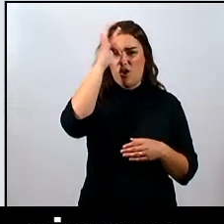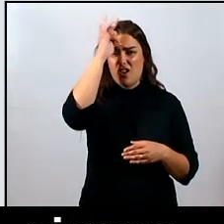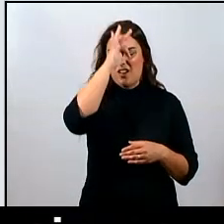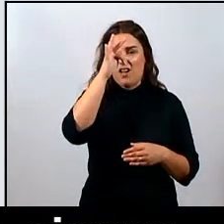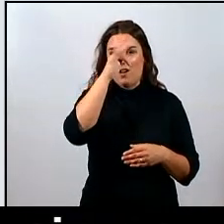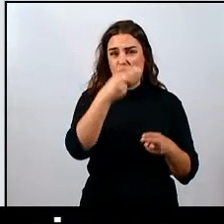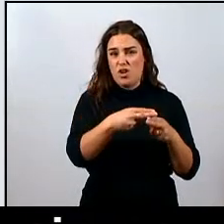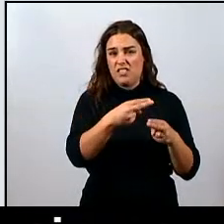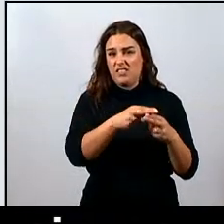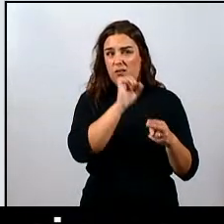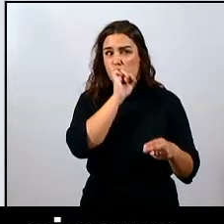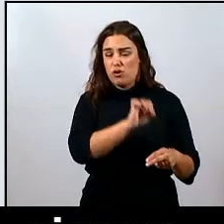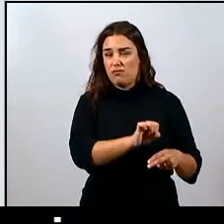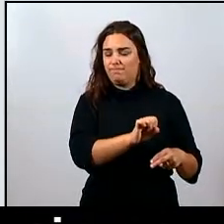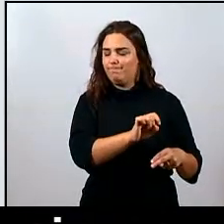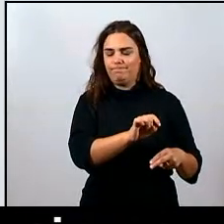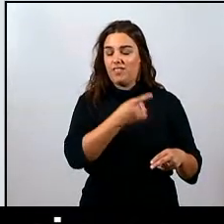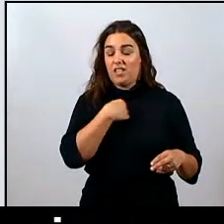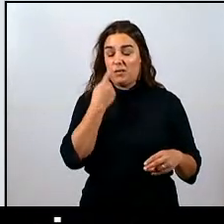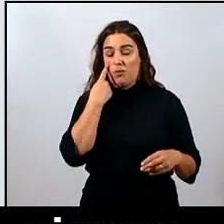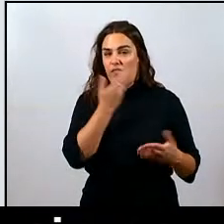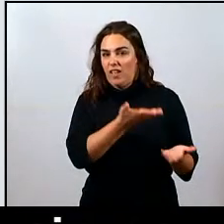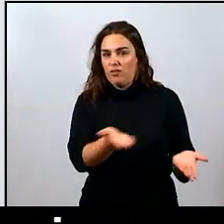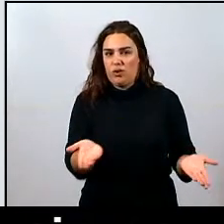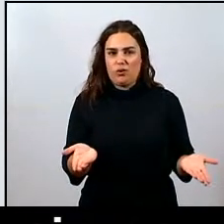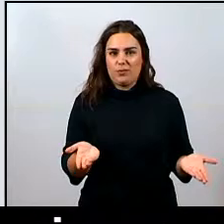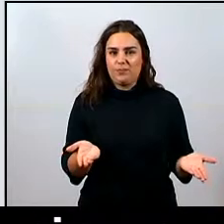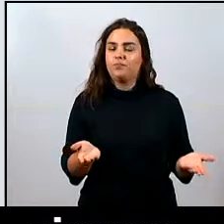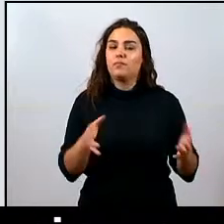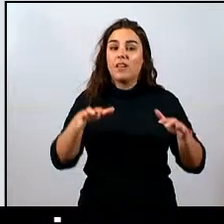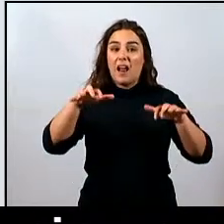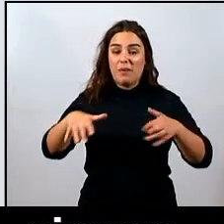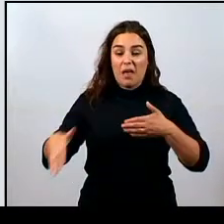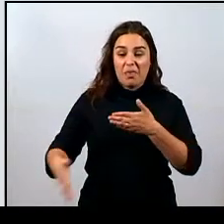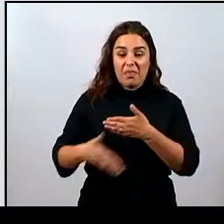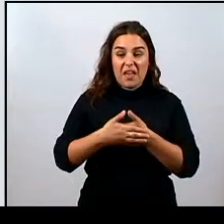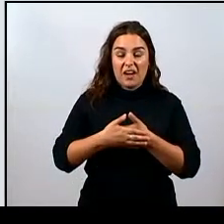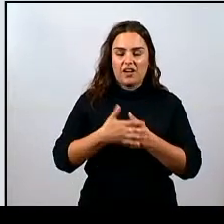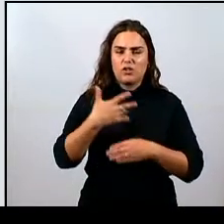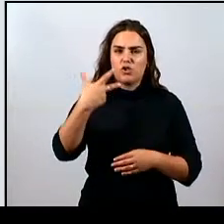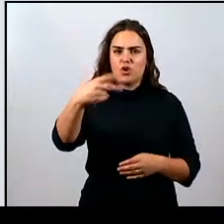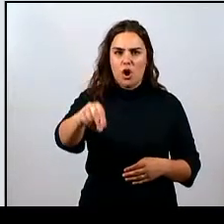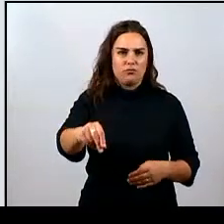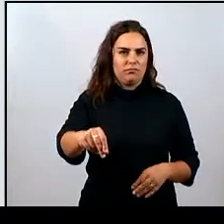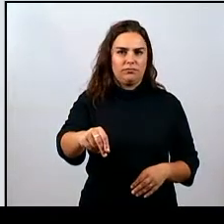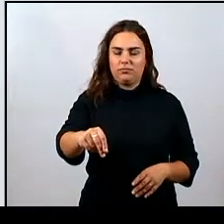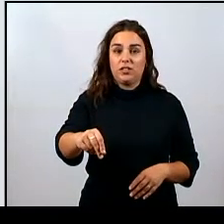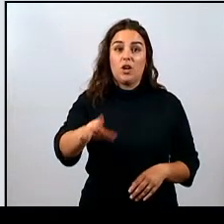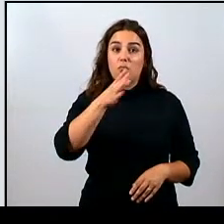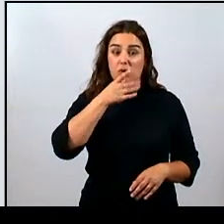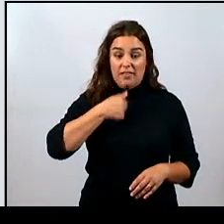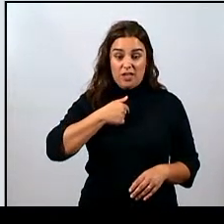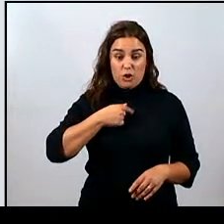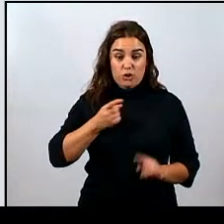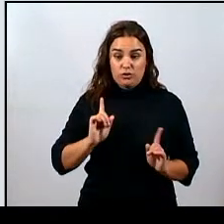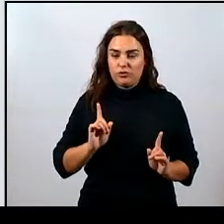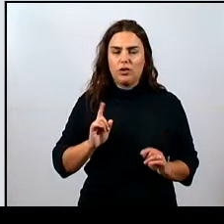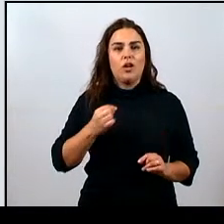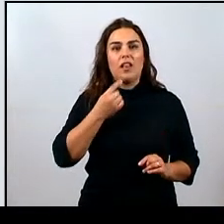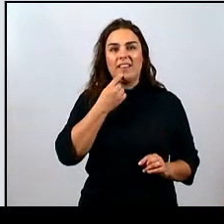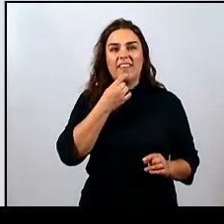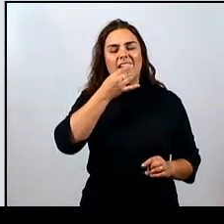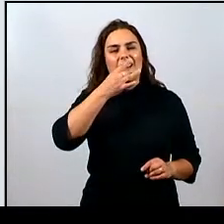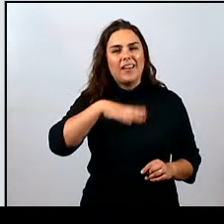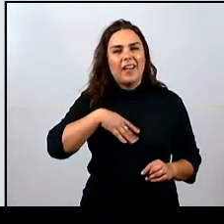estamos viendo y como el que estamos presenciando. Almaraz no se puede cerrar no porque lo digamos nosotras, sino porque así lo